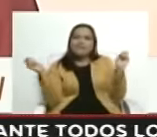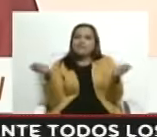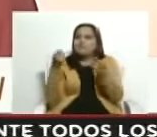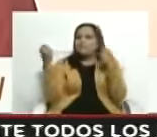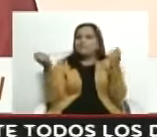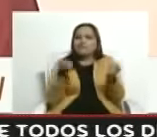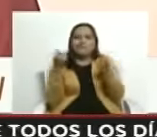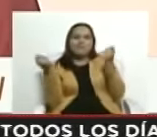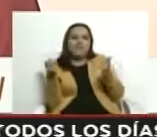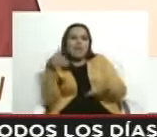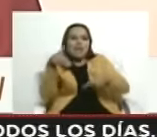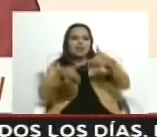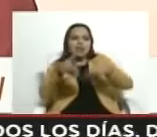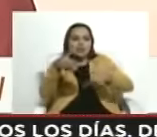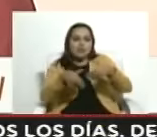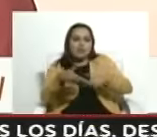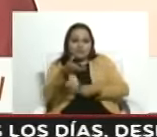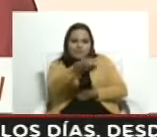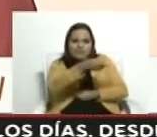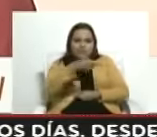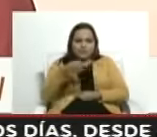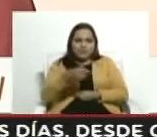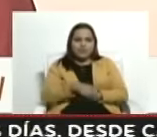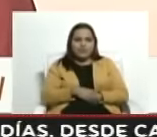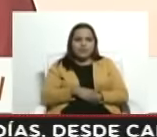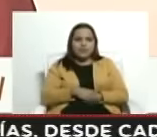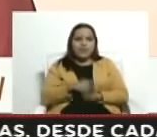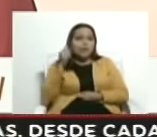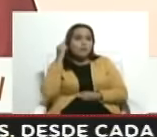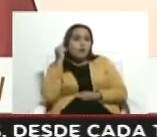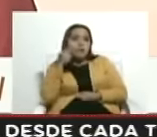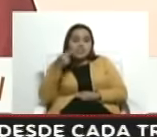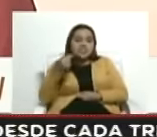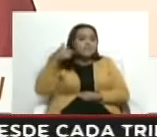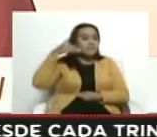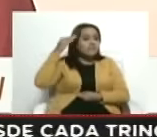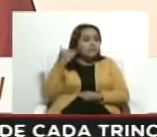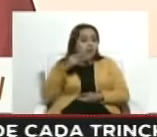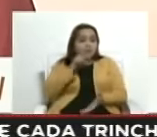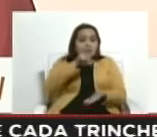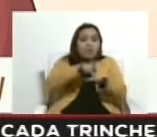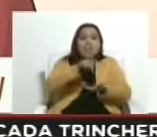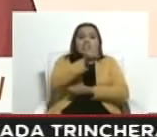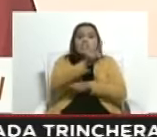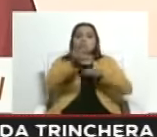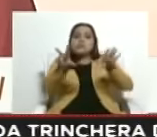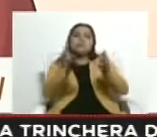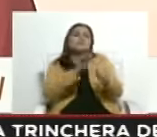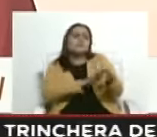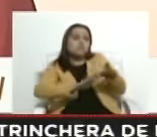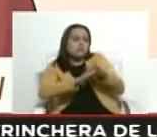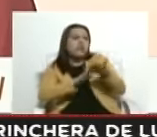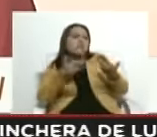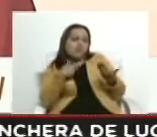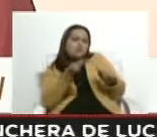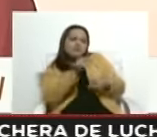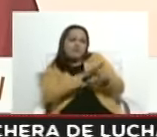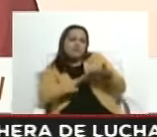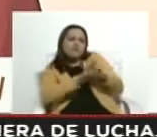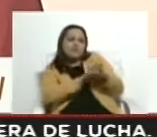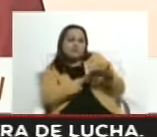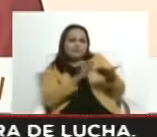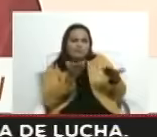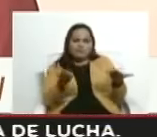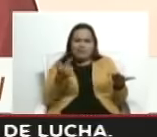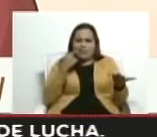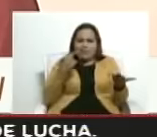marketing electoral que tienen ellos. Mientras hay una señora que dice que ella va a ser candidata y que el 18 resuelve eso, este dice,